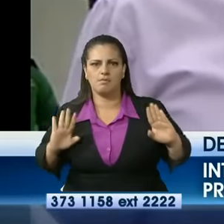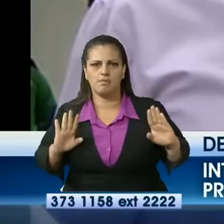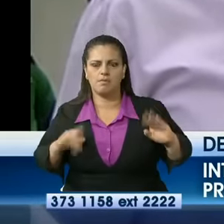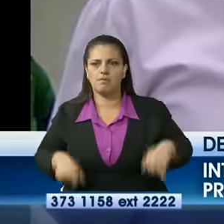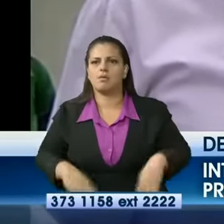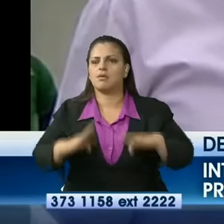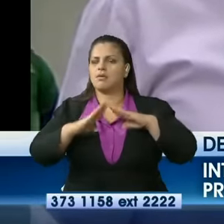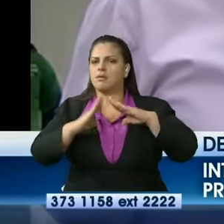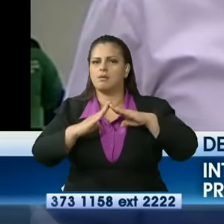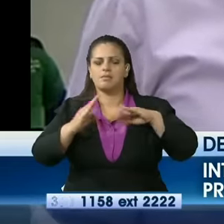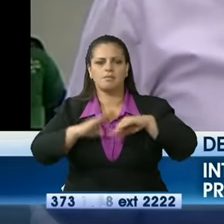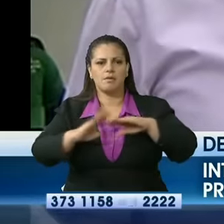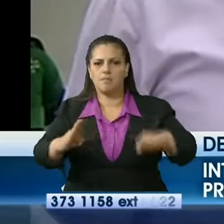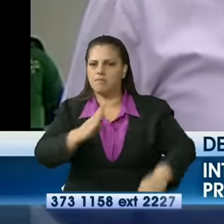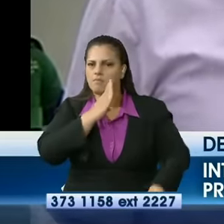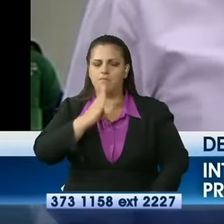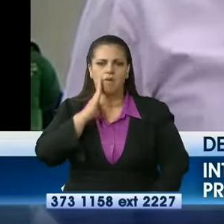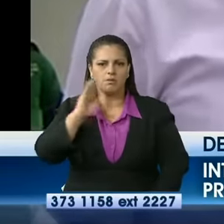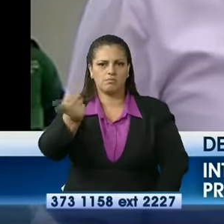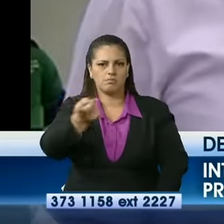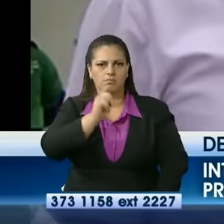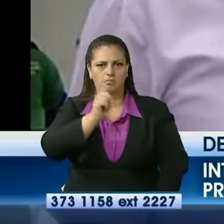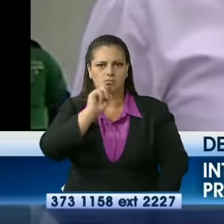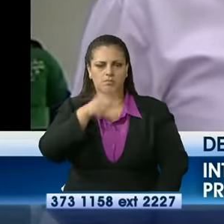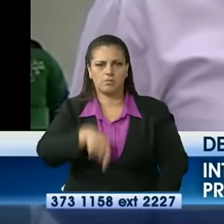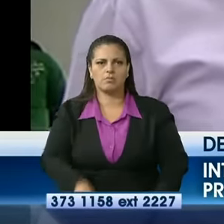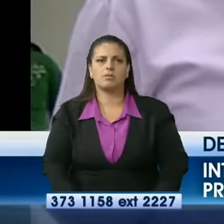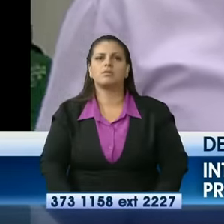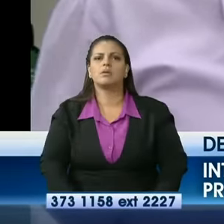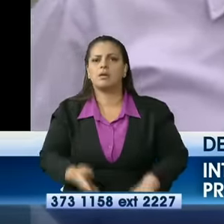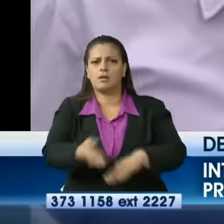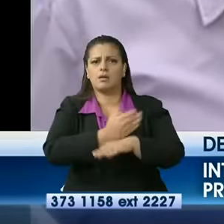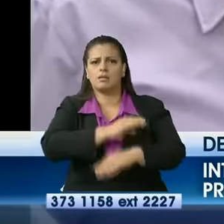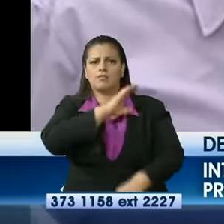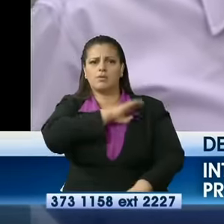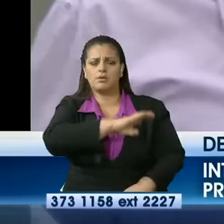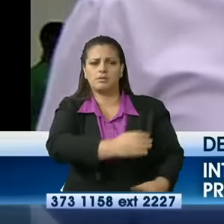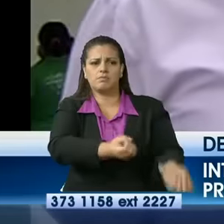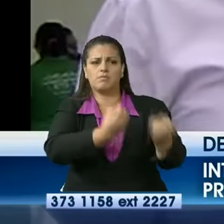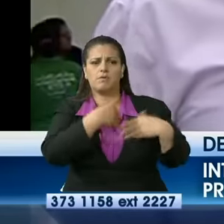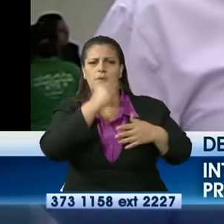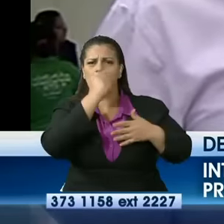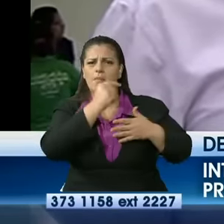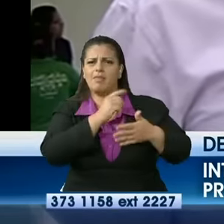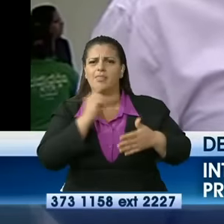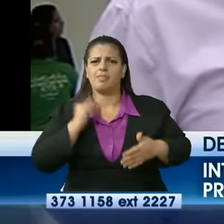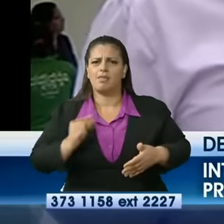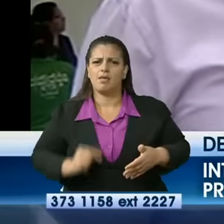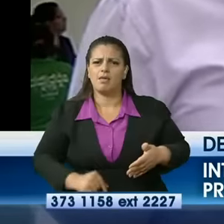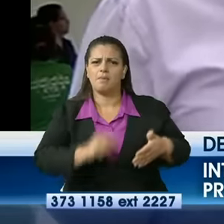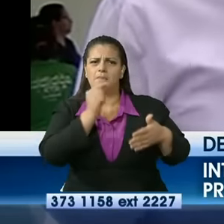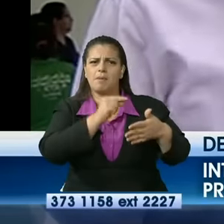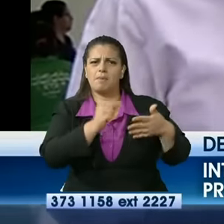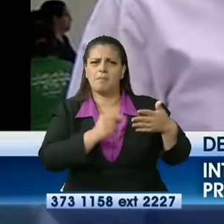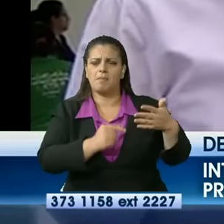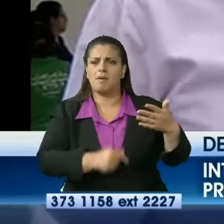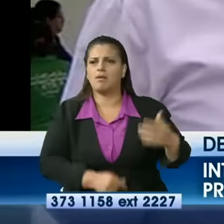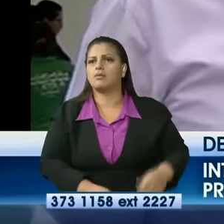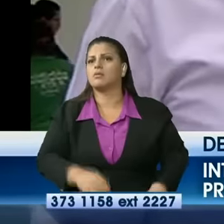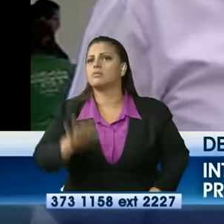para casas, bares de cantinas. Eso, la policía también nos ha dado ya información. Ayer se hizo el retiro de 5 vehículos que presentaban irregularidades,